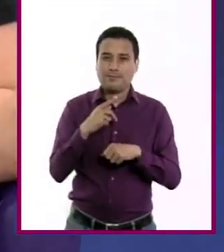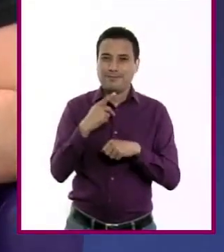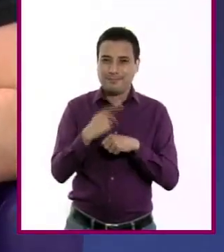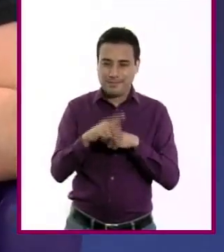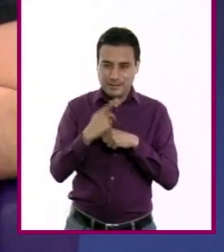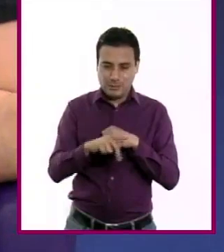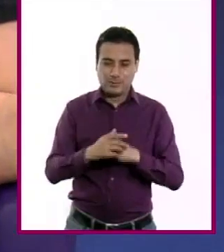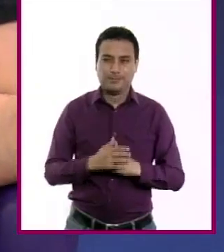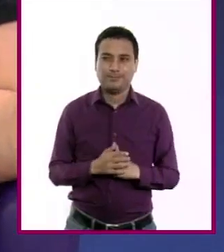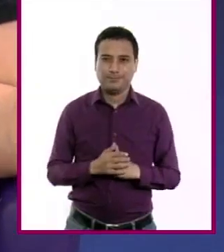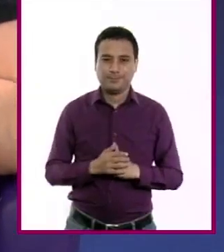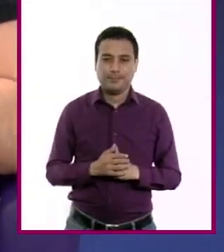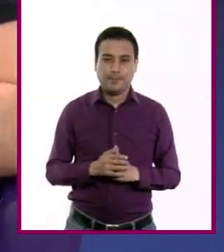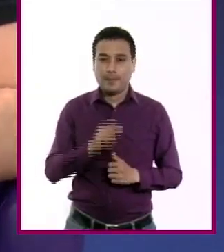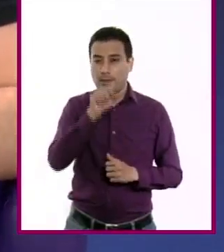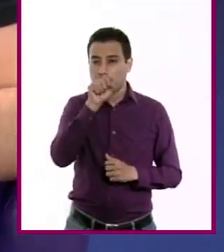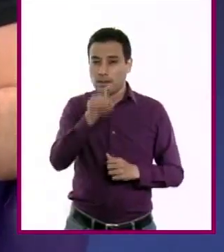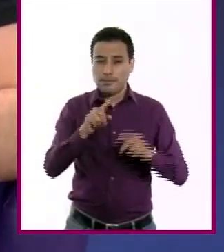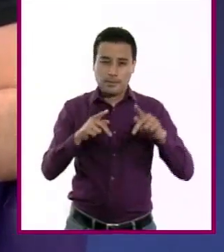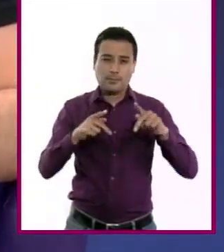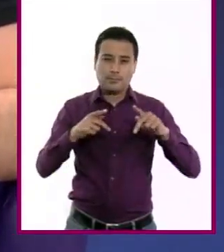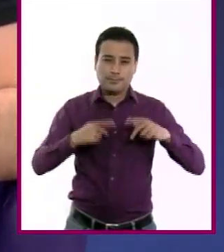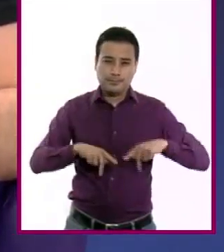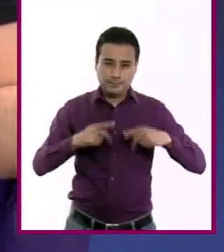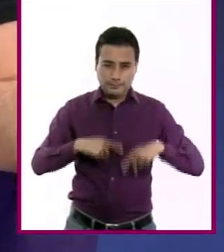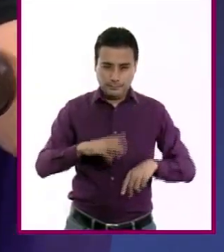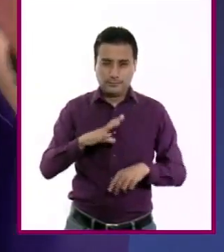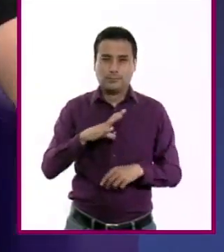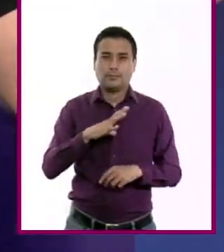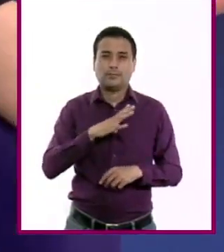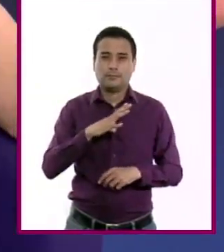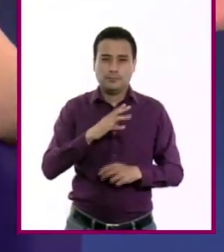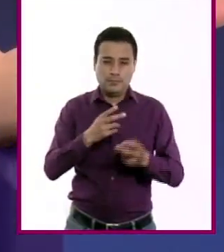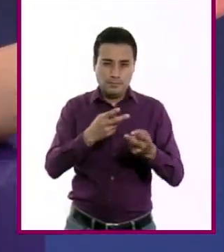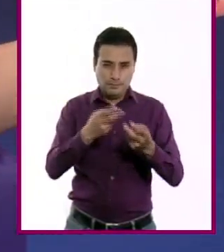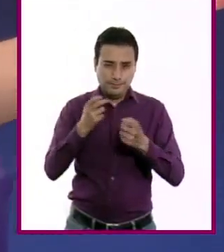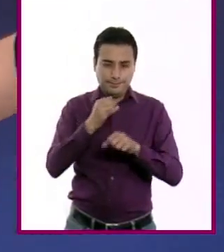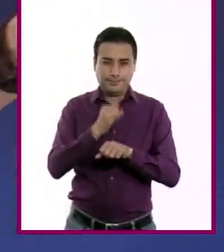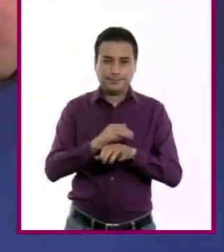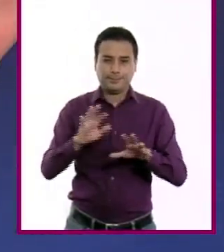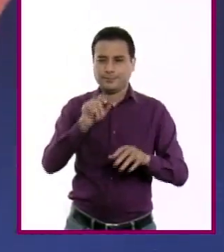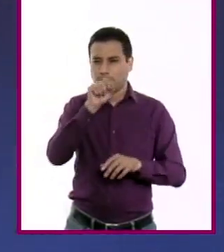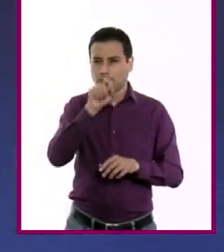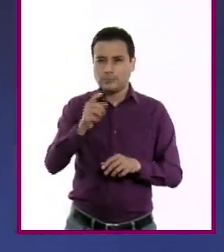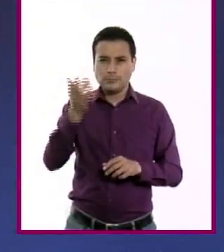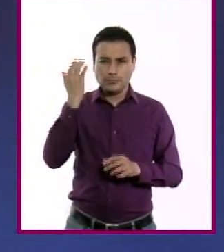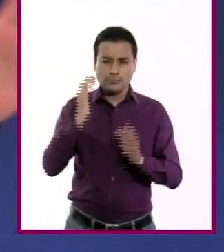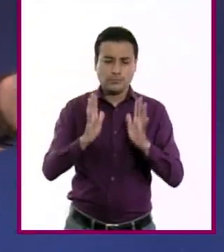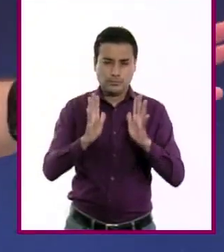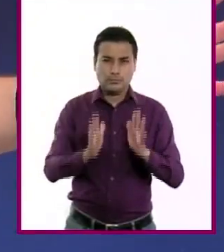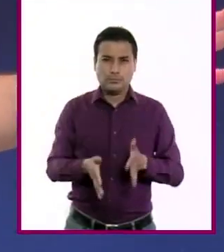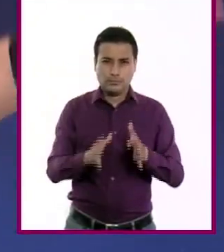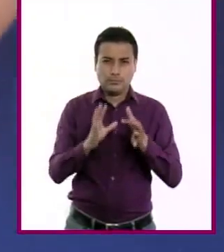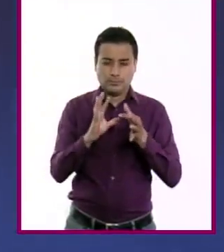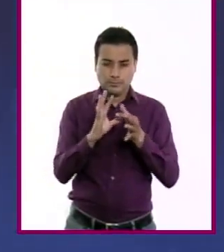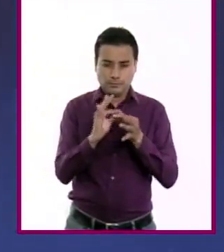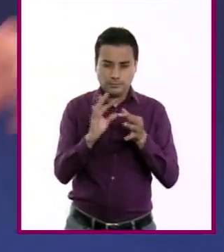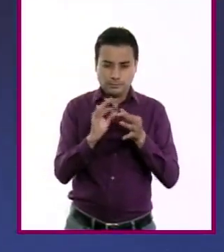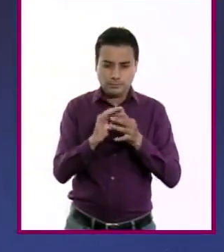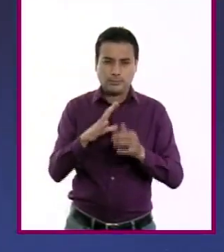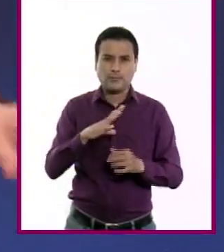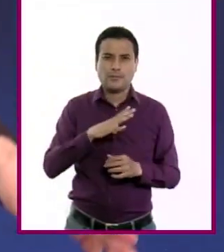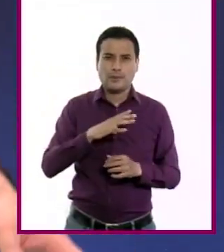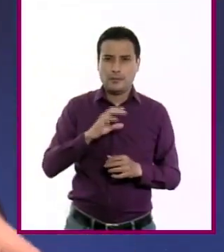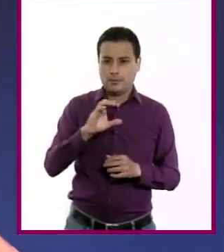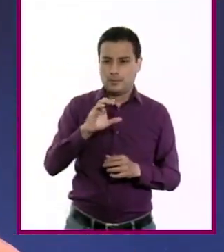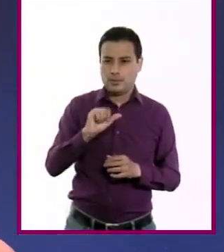para poder hackearlos y tener este tipo de contraseñas. Había escuchado por ahí que también existe una que se llama Carnada. Alguien